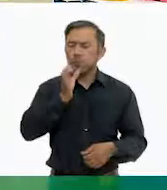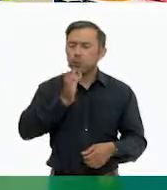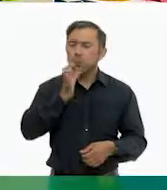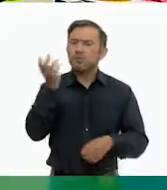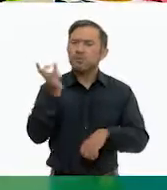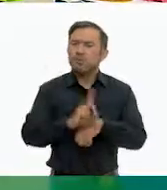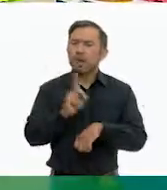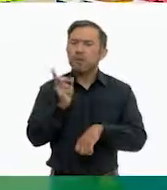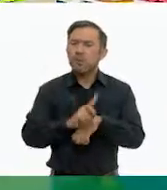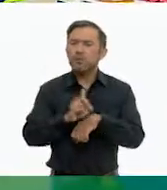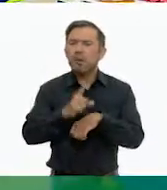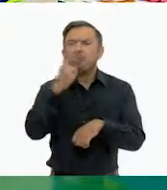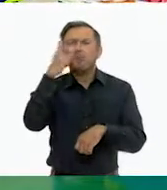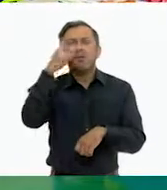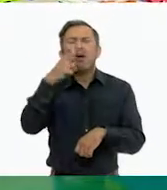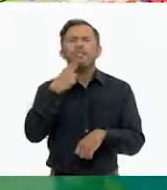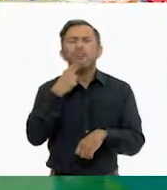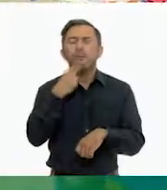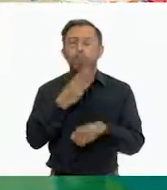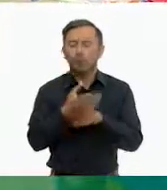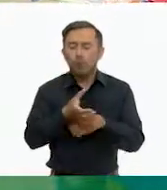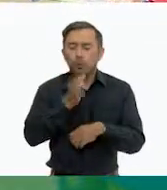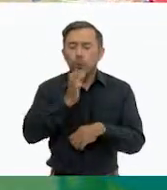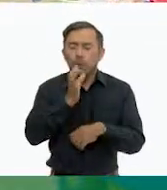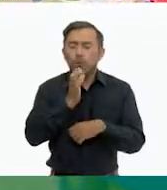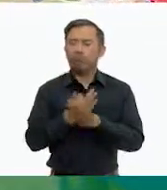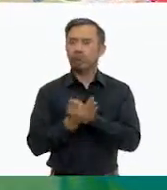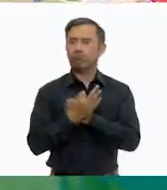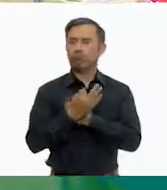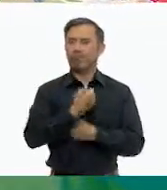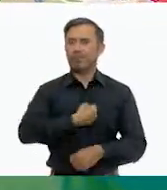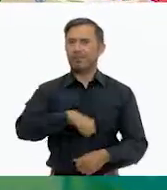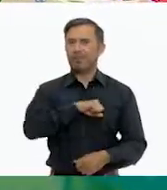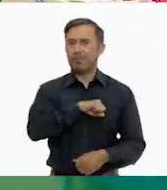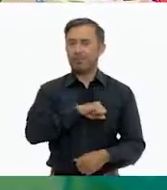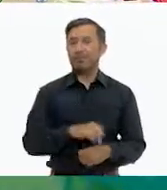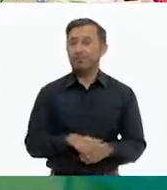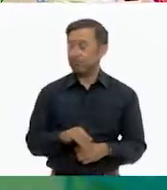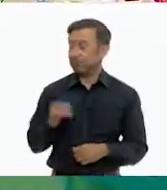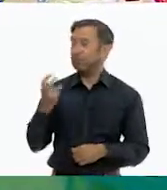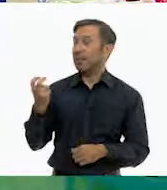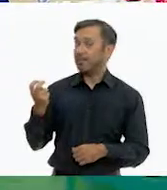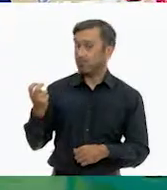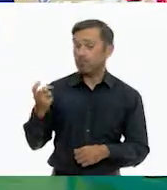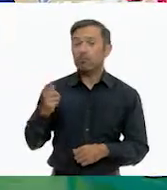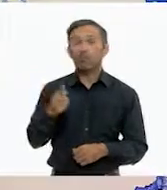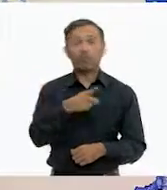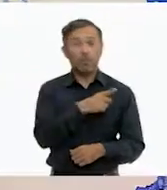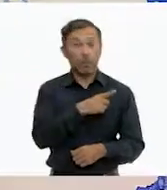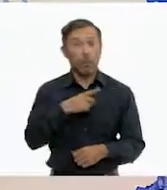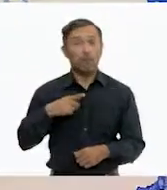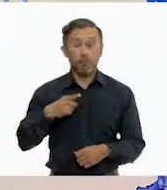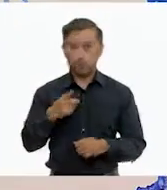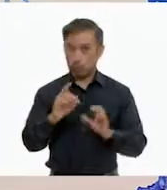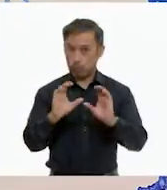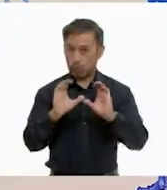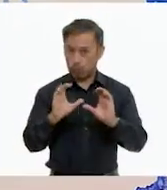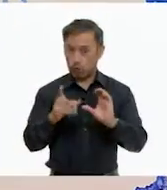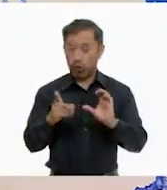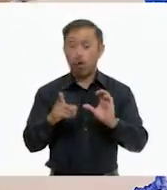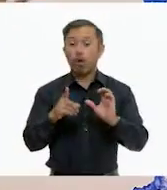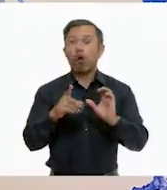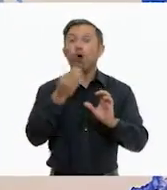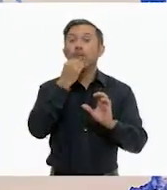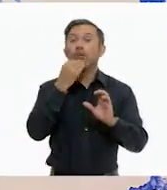a cuidar nuestra salud. Así es, maestra Alma Lidia. Debes cuidar que tu alimentación sea balanceada,